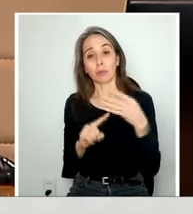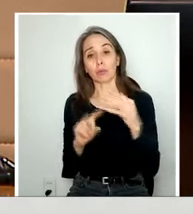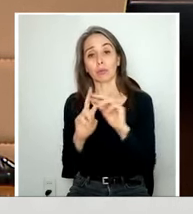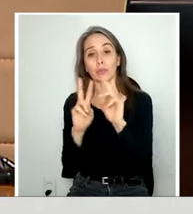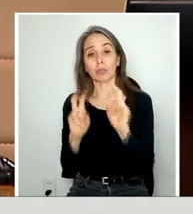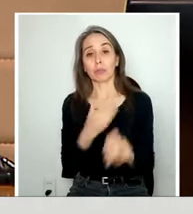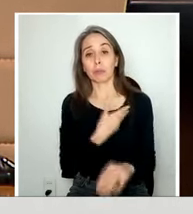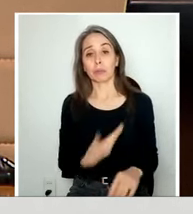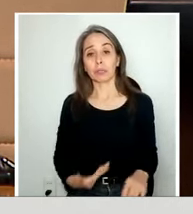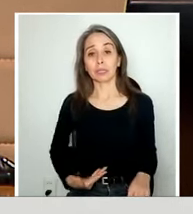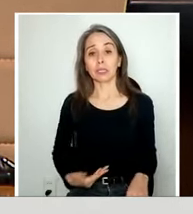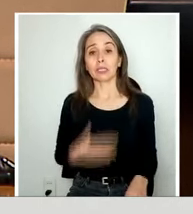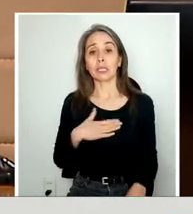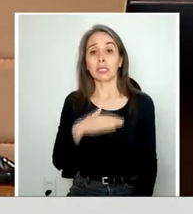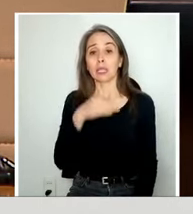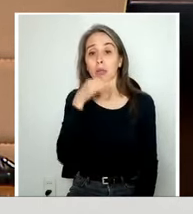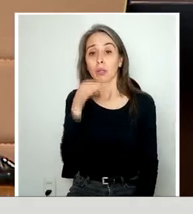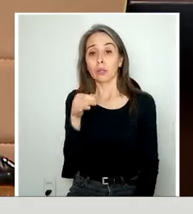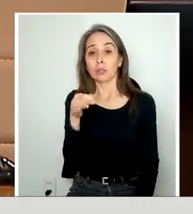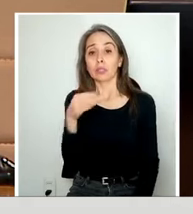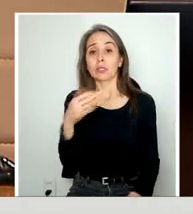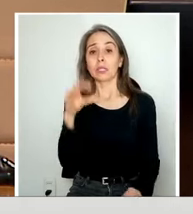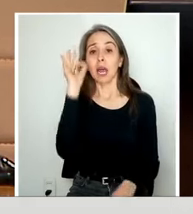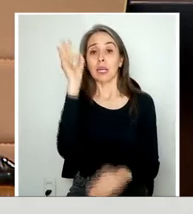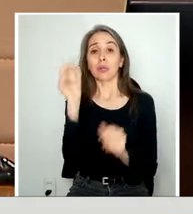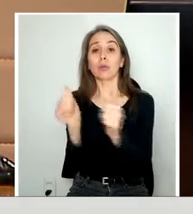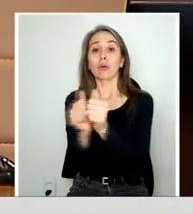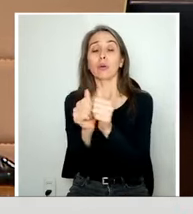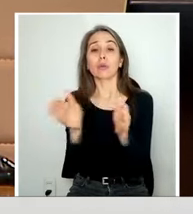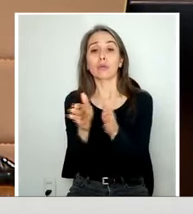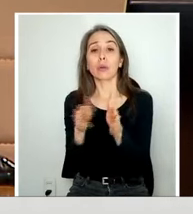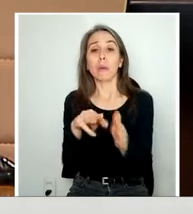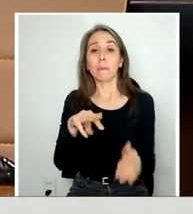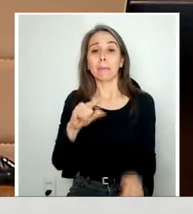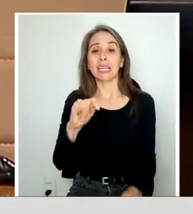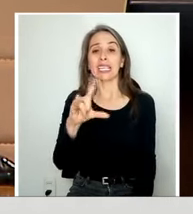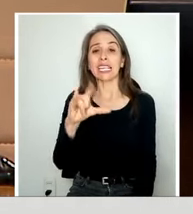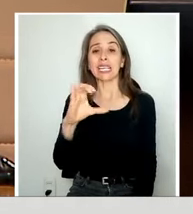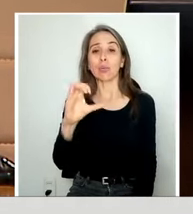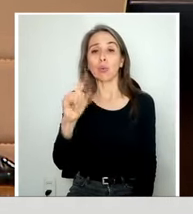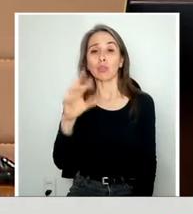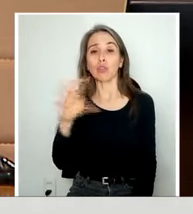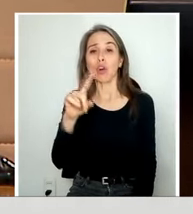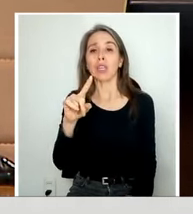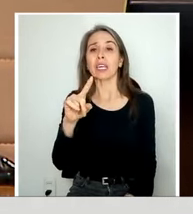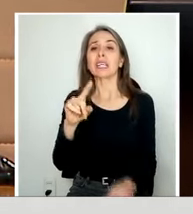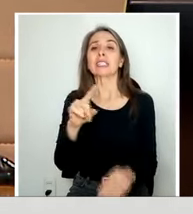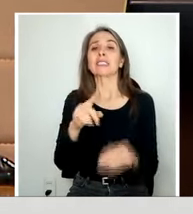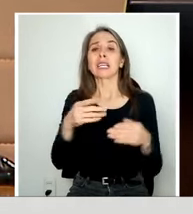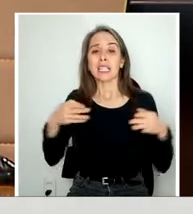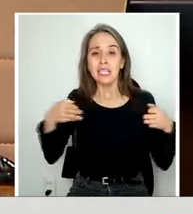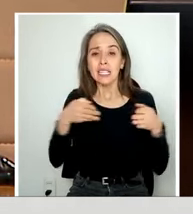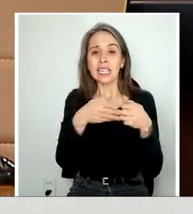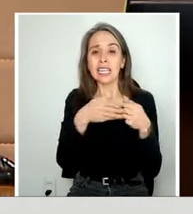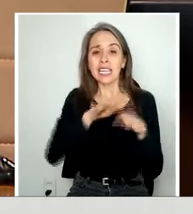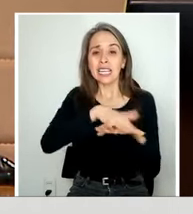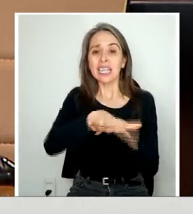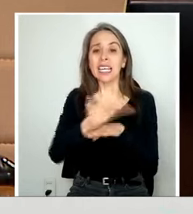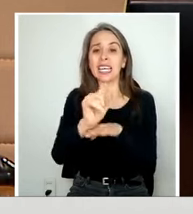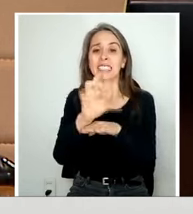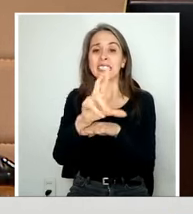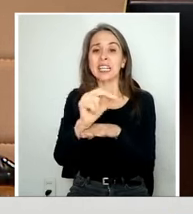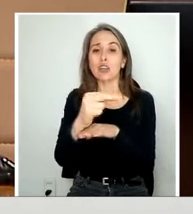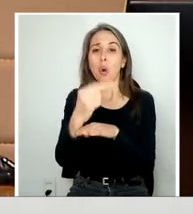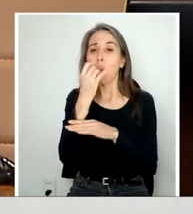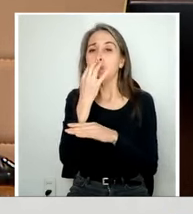señalar que me reuní con pequeños viticultores del Estero wildad y me presentaron un grave problema que